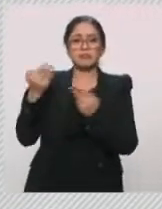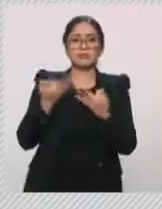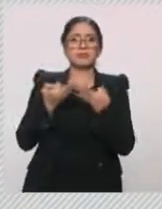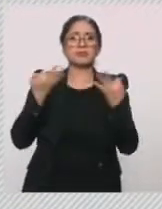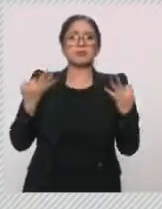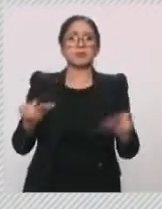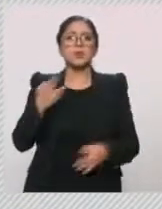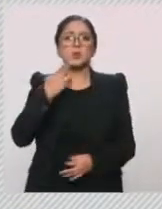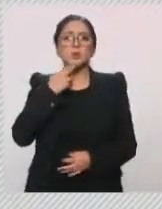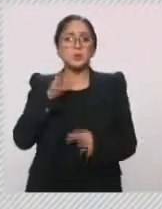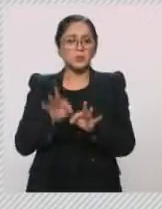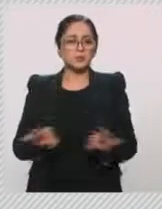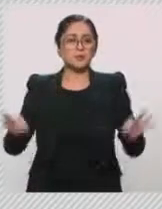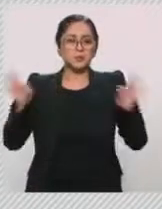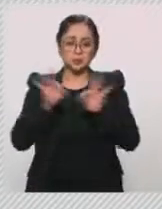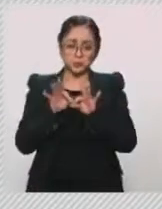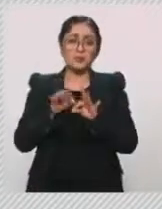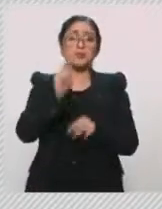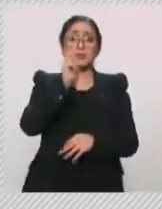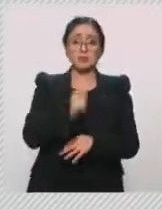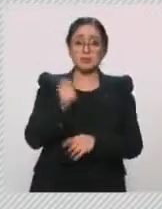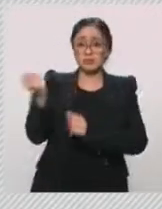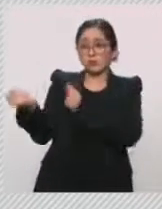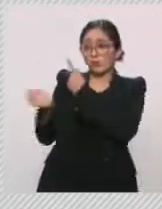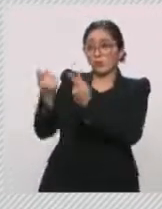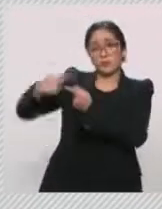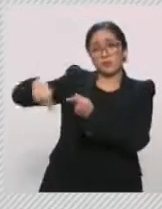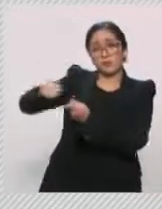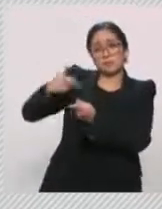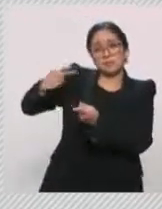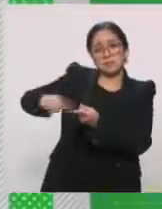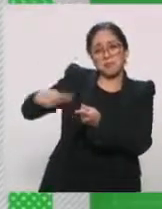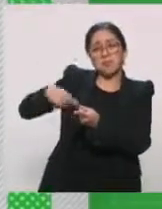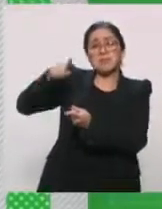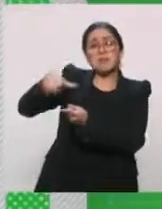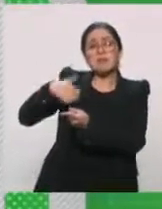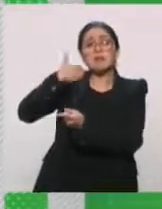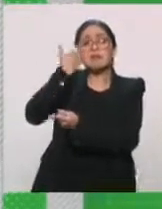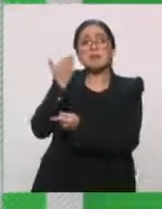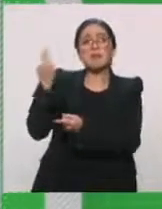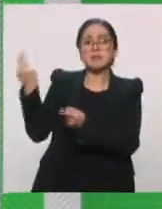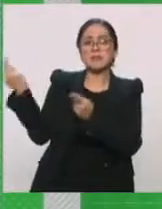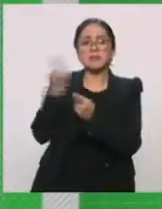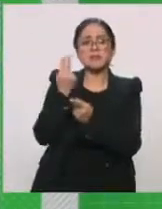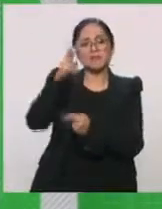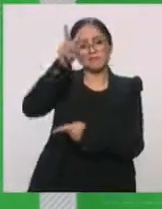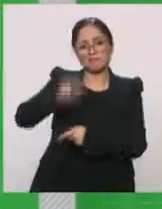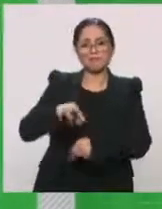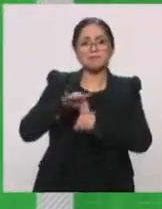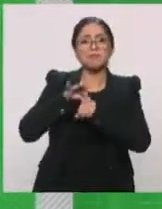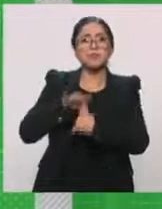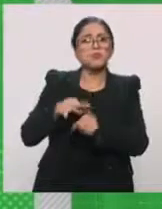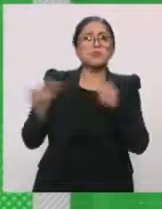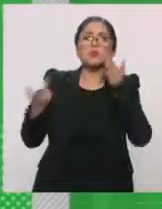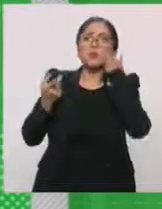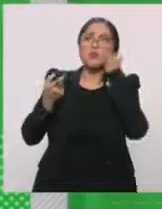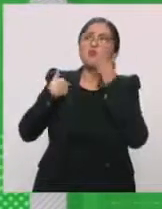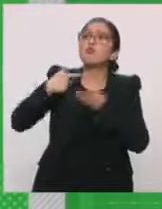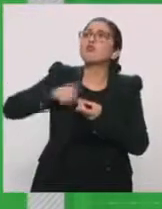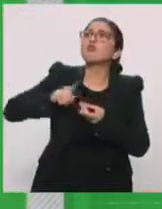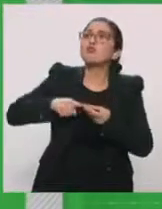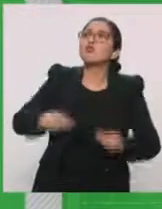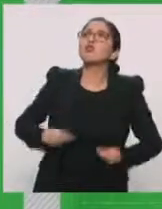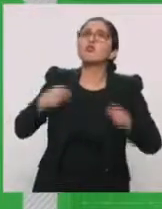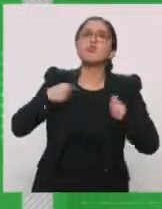suelos, no solo desde la perspectiva de la gente que está buscando una necesidad muy legítima y real de un lugar donde vivir, pero